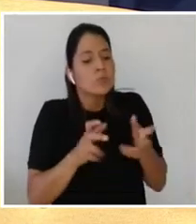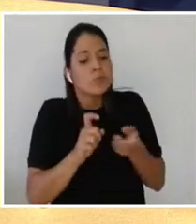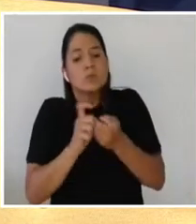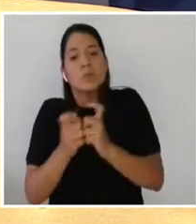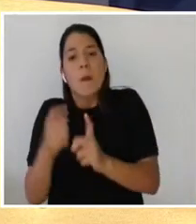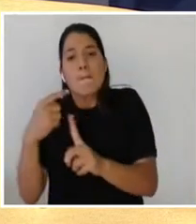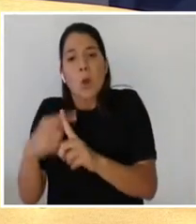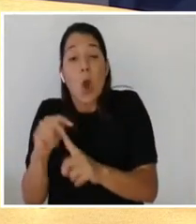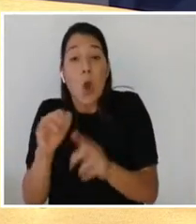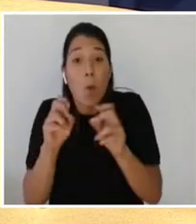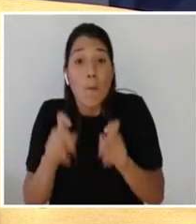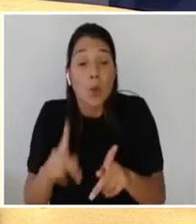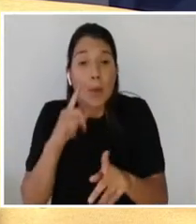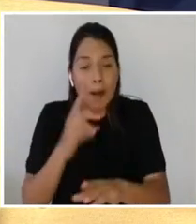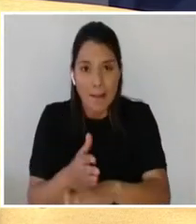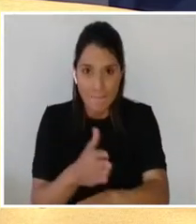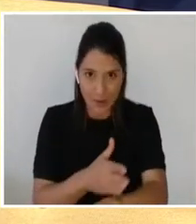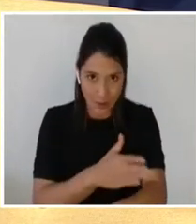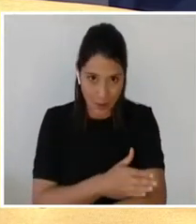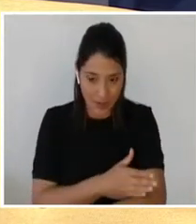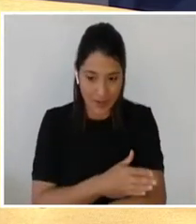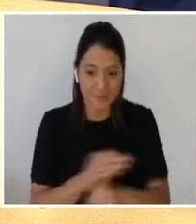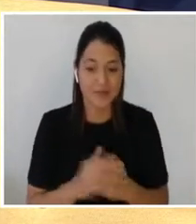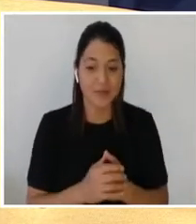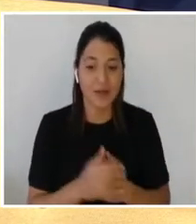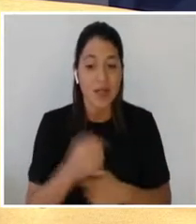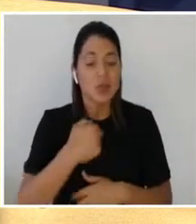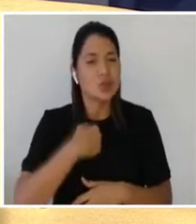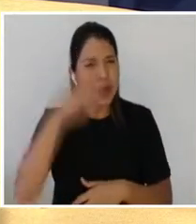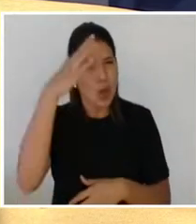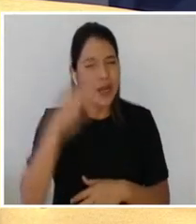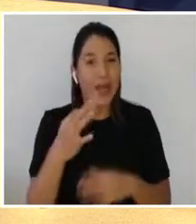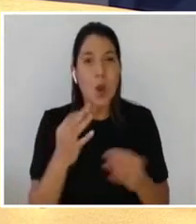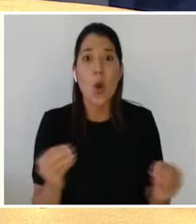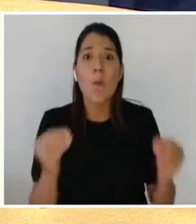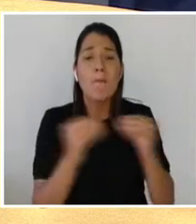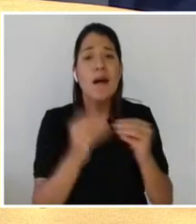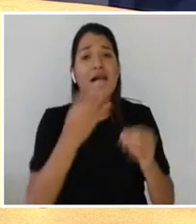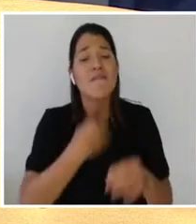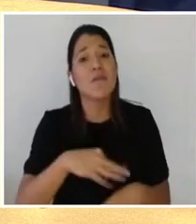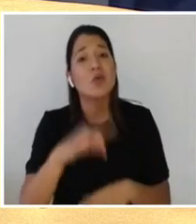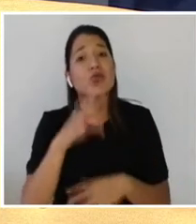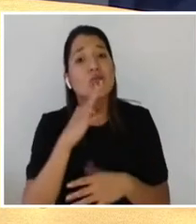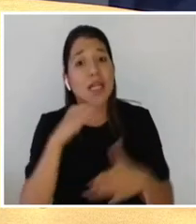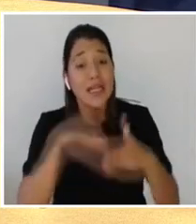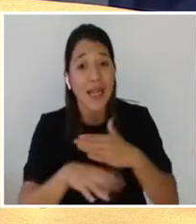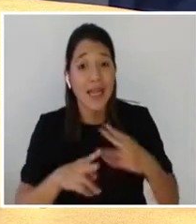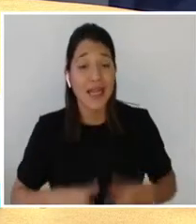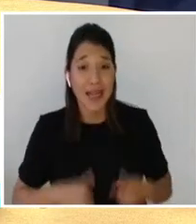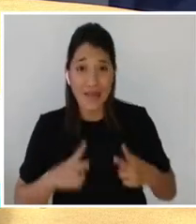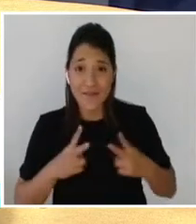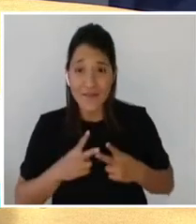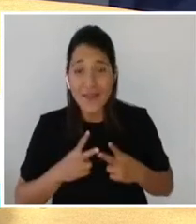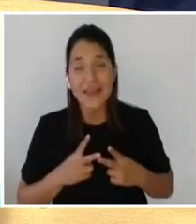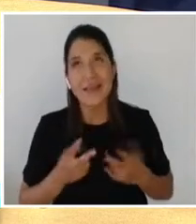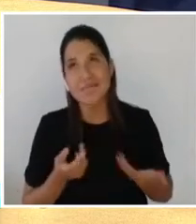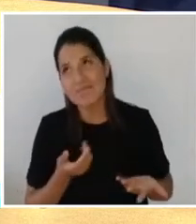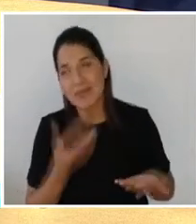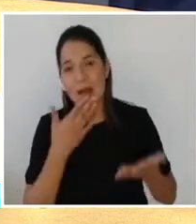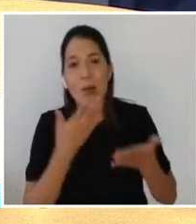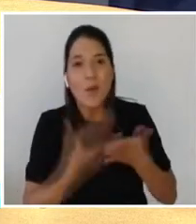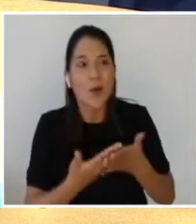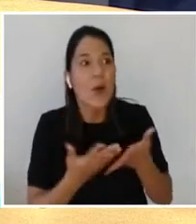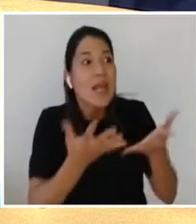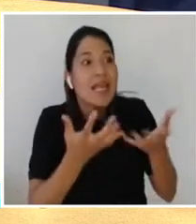así. En mi caso, yo creo que lo más frustrante de la vida es, bueno, querer hacer algo y no